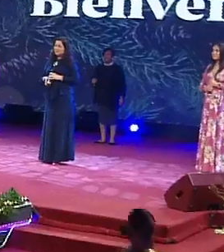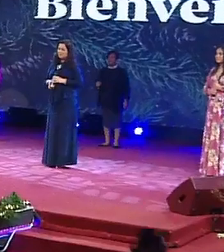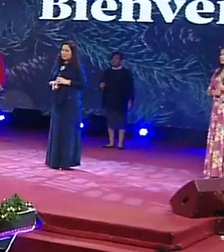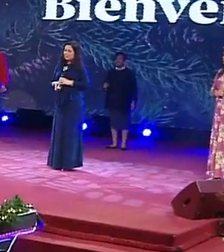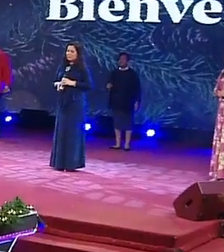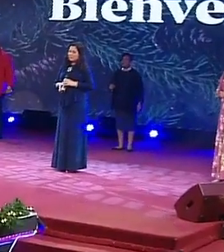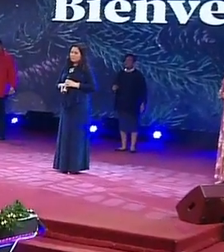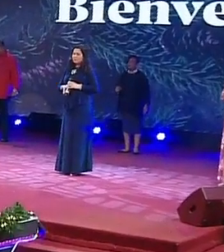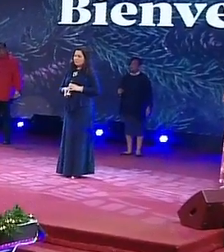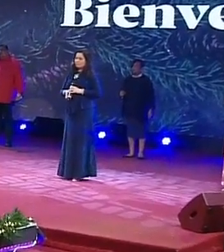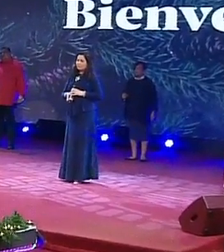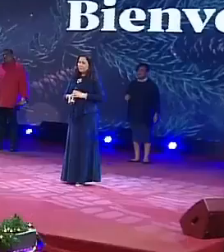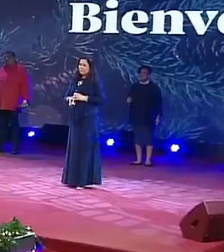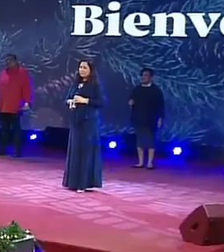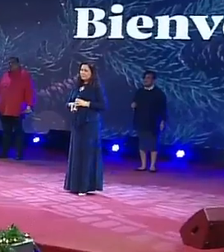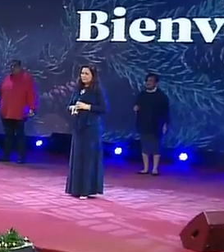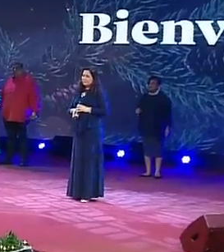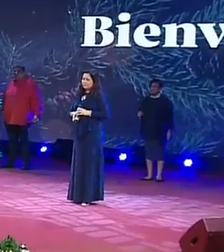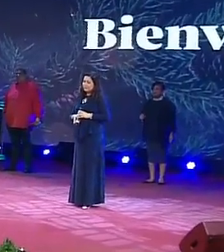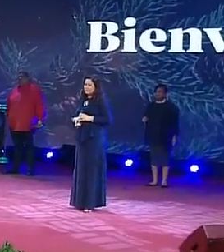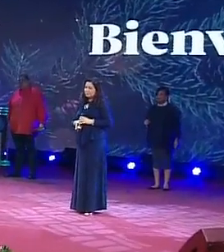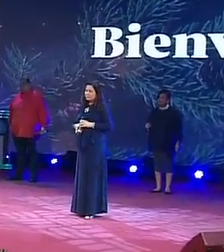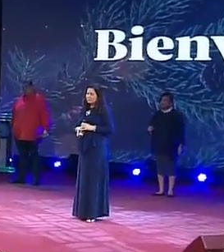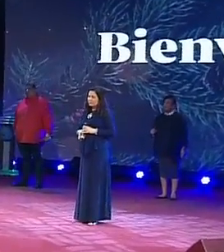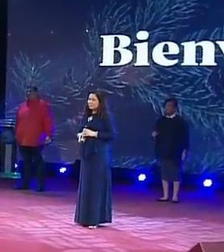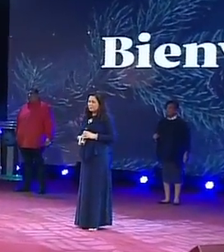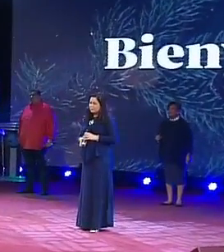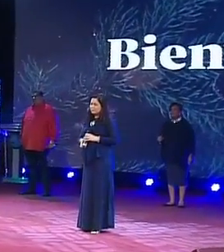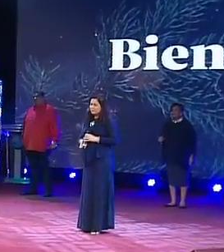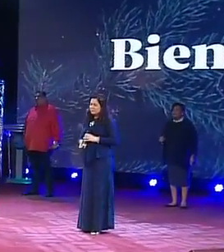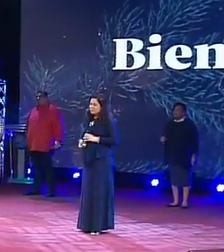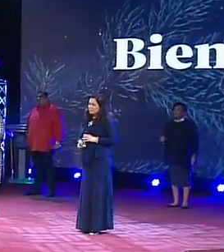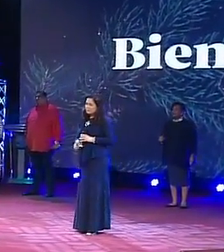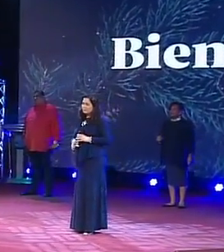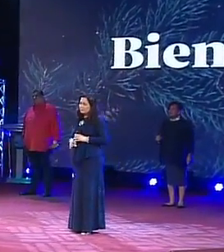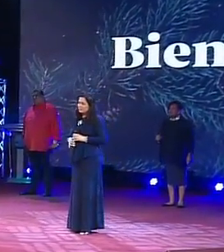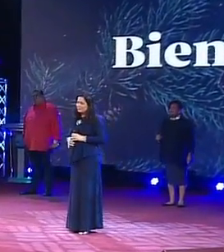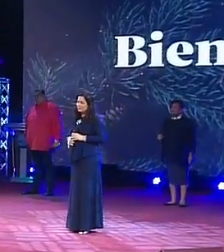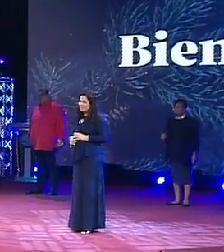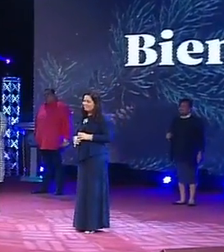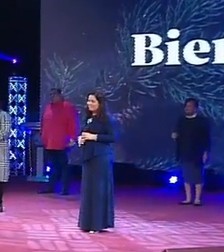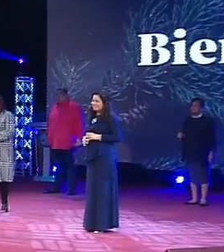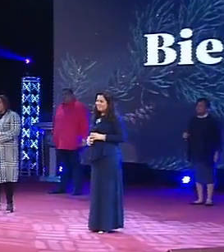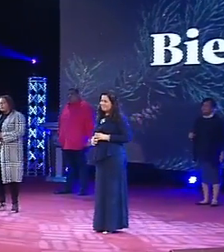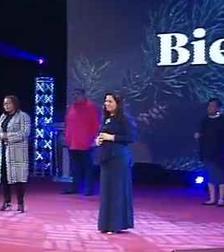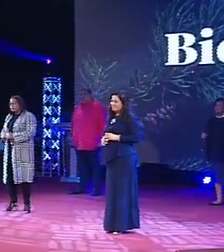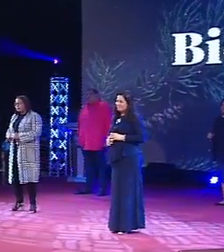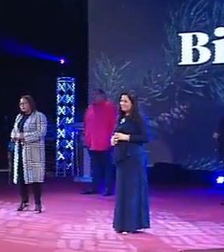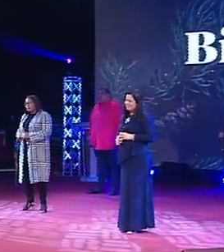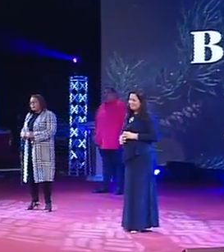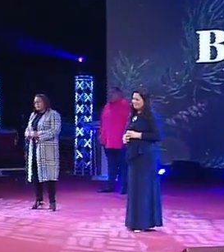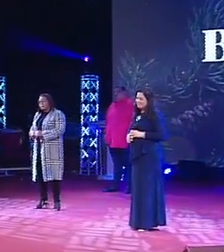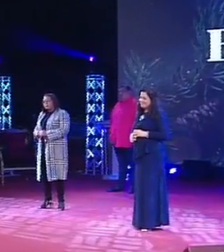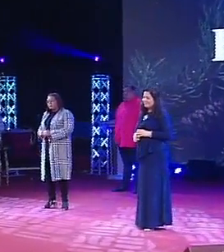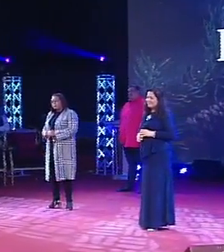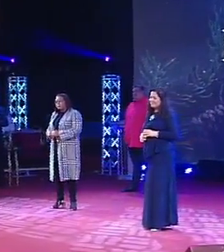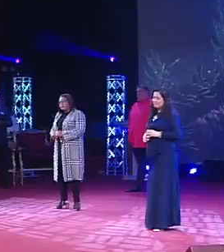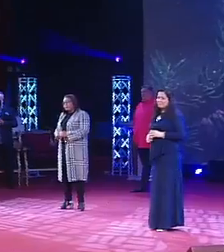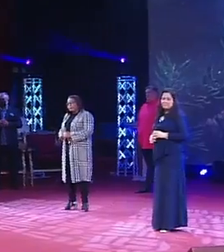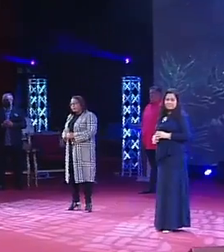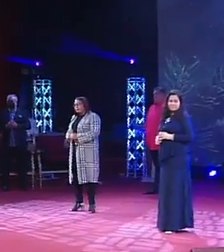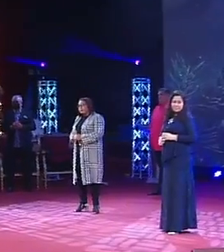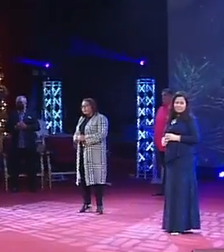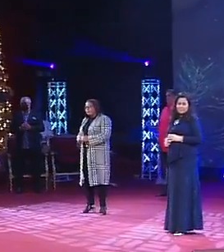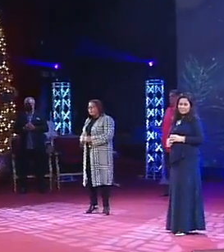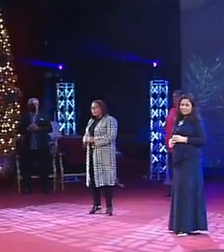tiene cuando te mira, cuando uno es pequeño y pasa por una juguetería y uno empieza a mirar. Pero hay uno específico